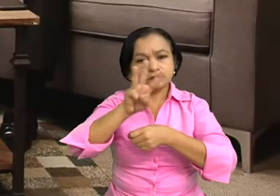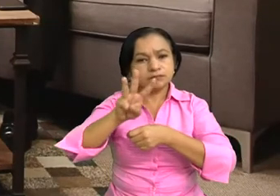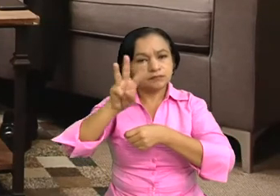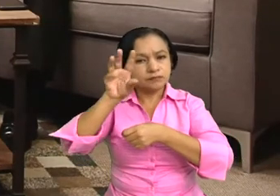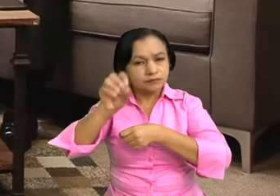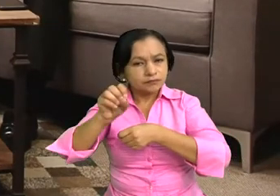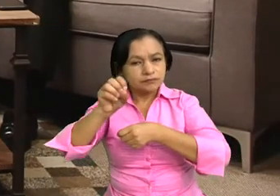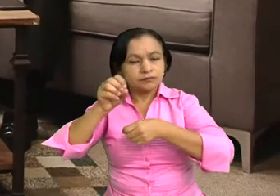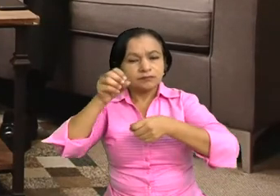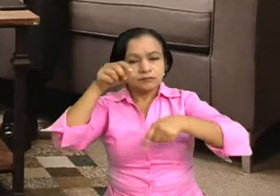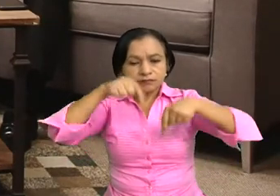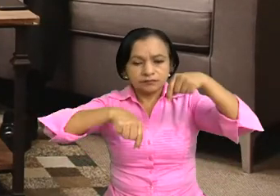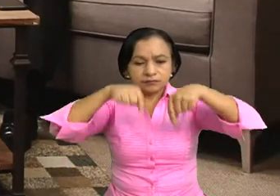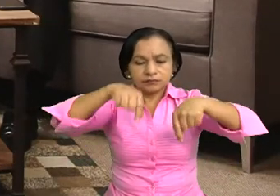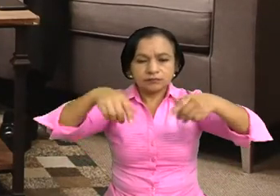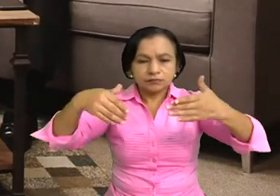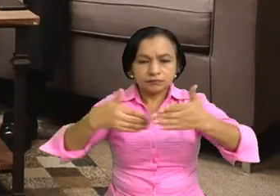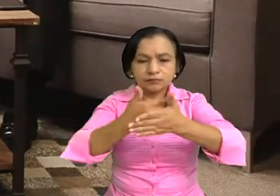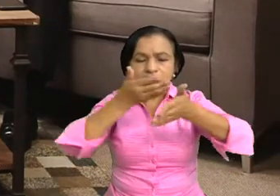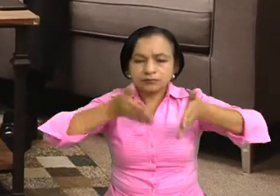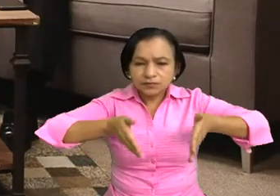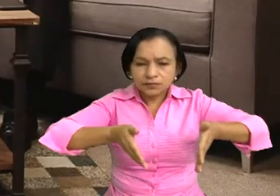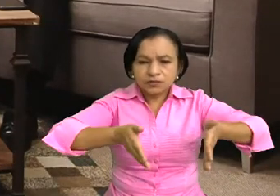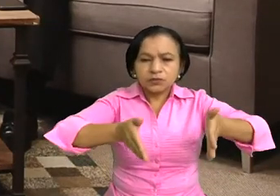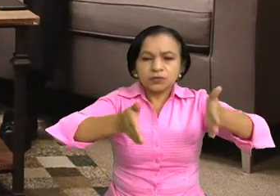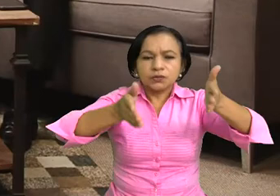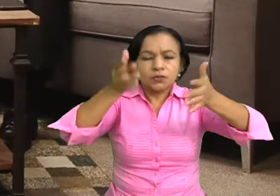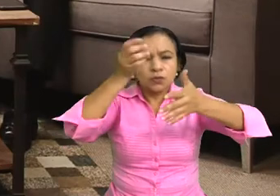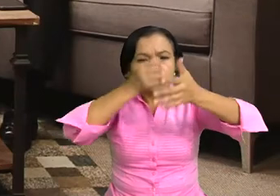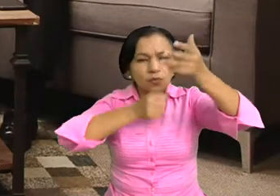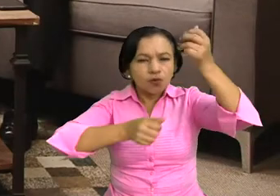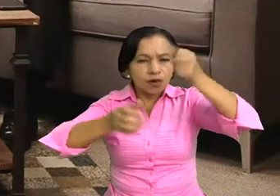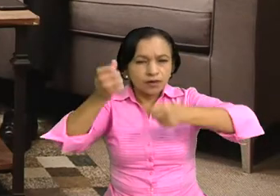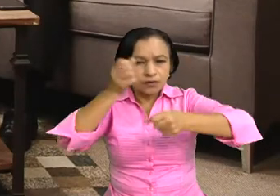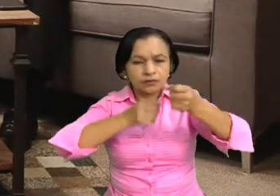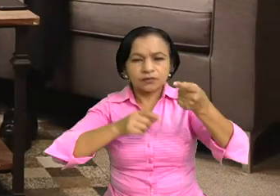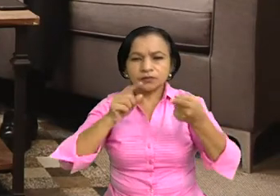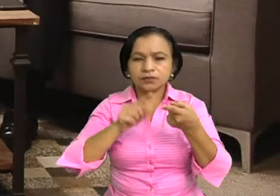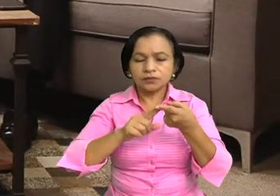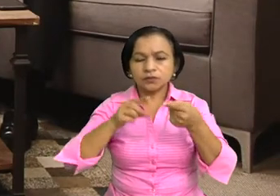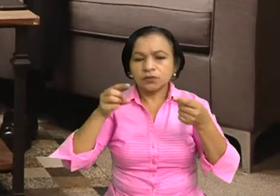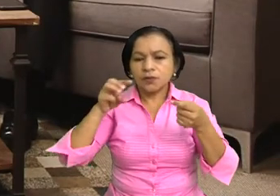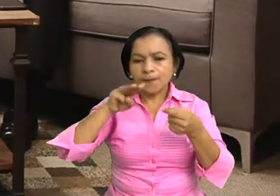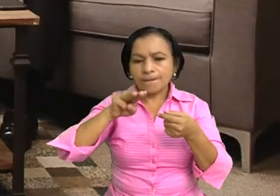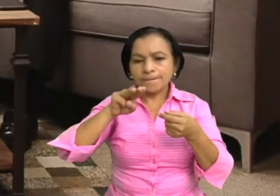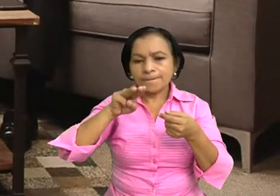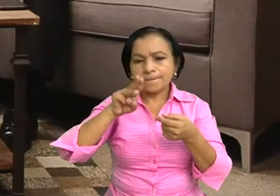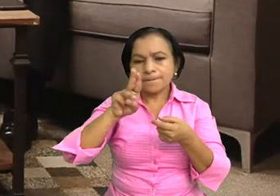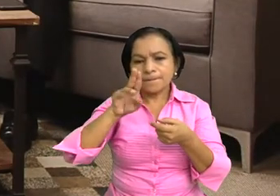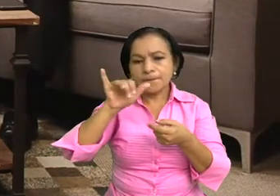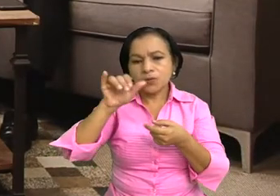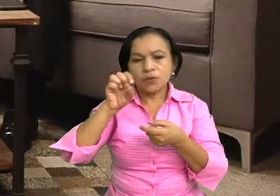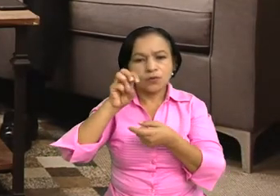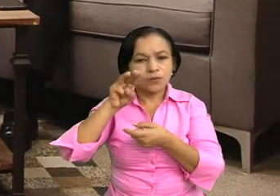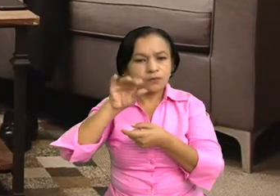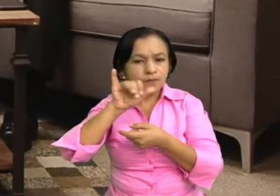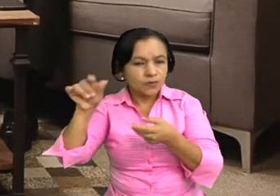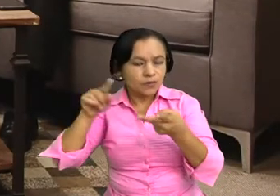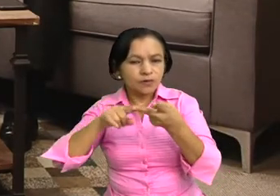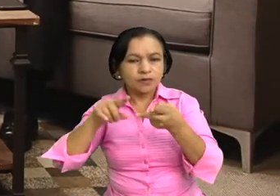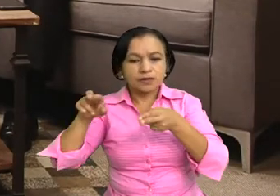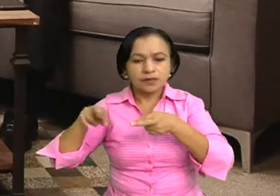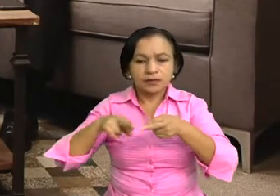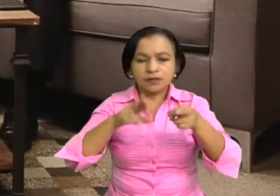de nuevas carreteras, desde Huaco, Muy, Atiguá, Río